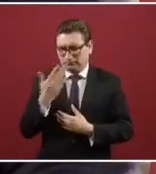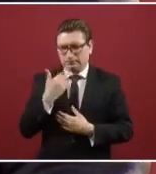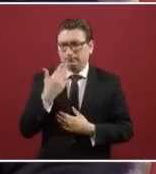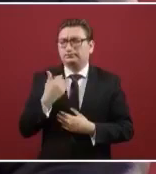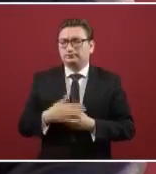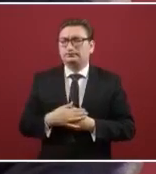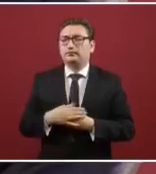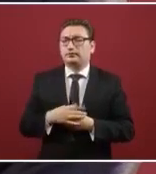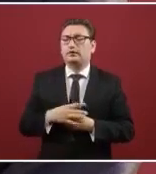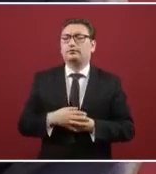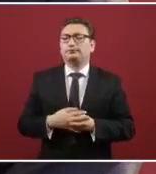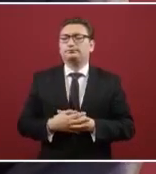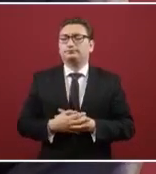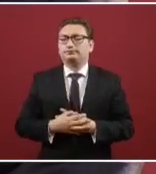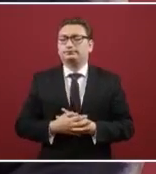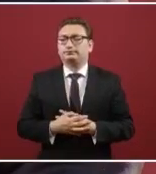Y fue,